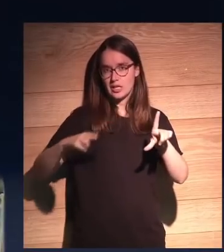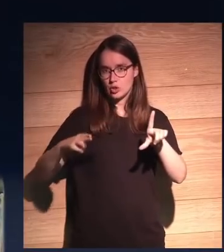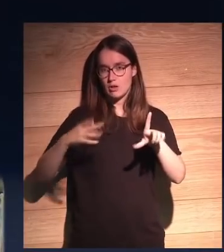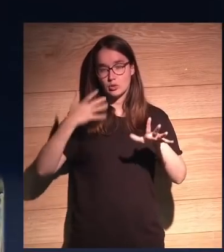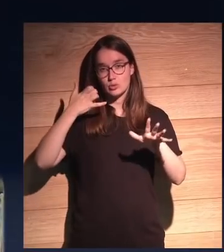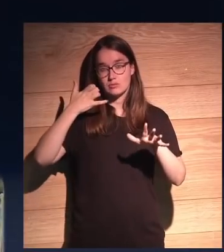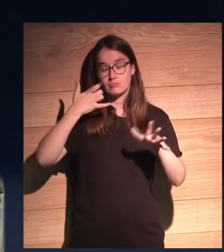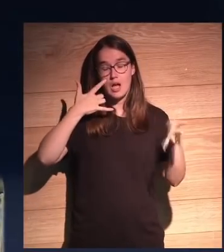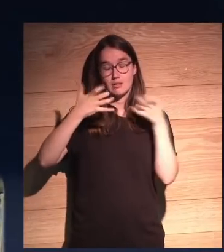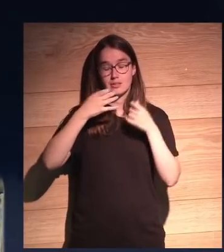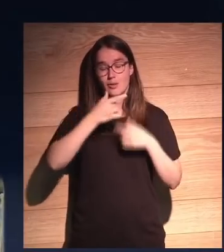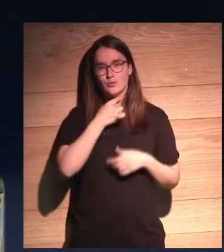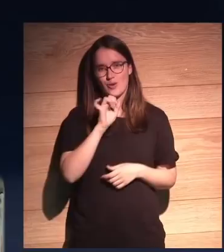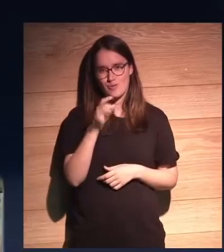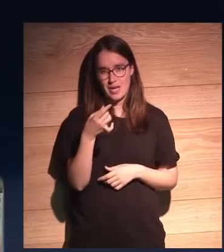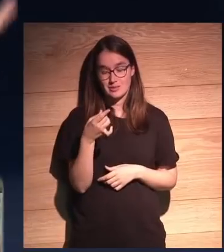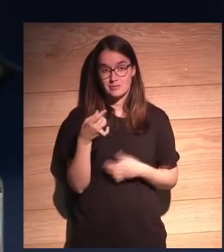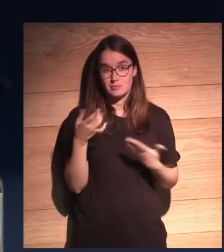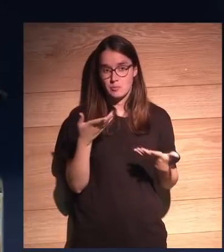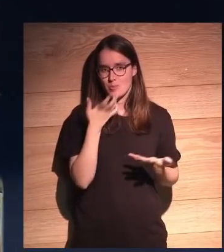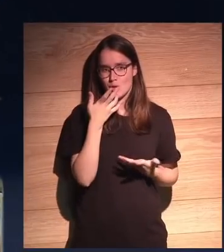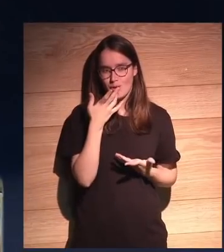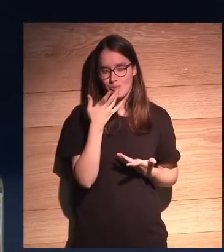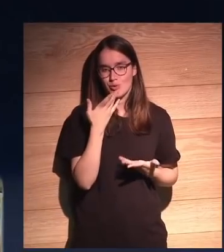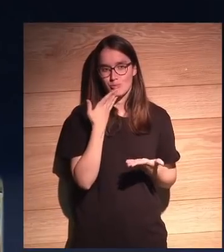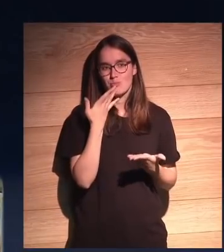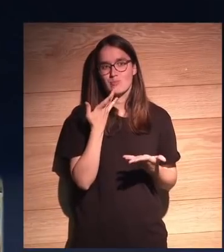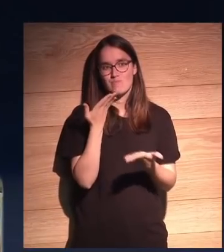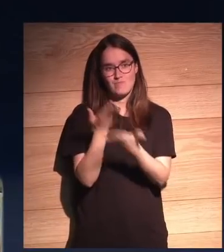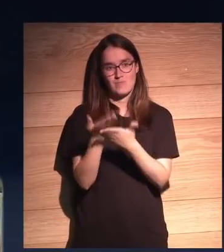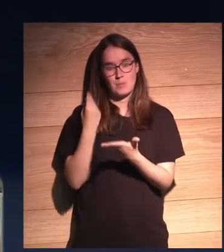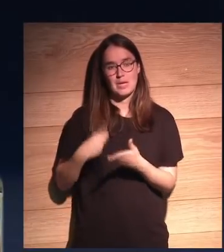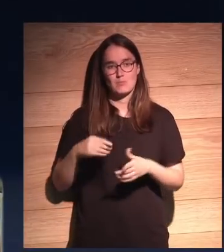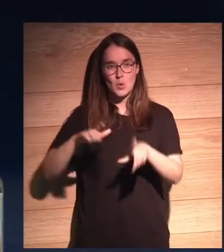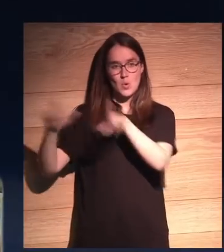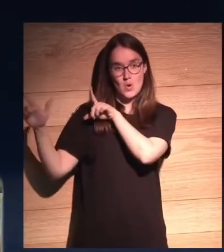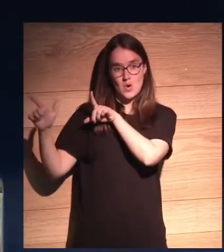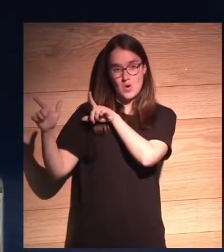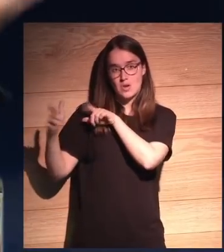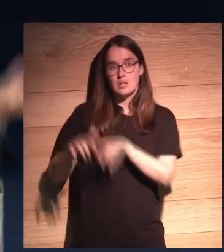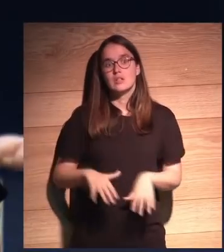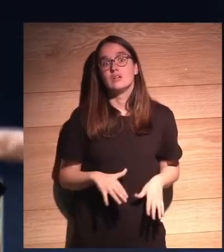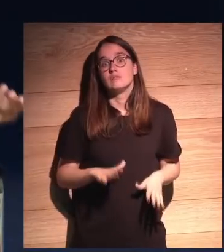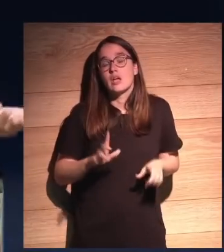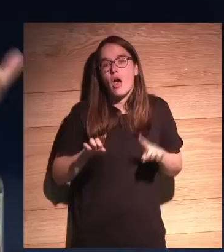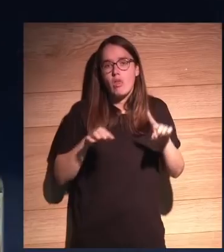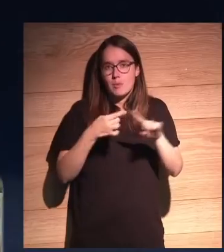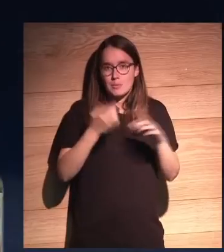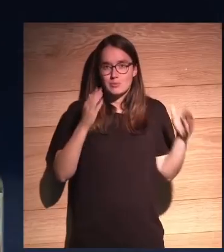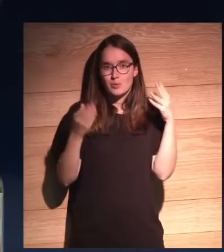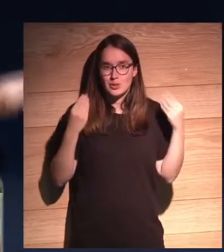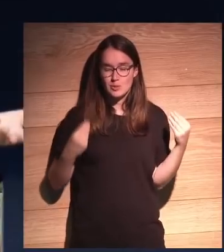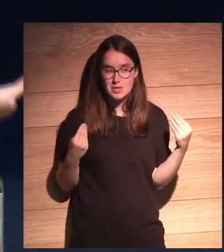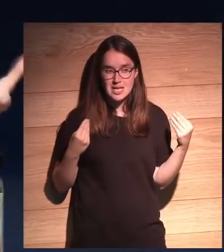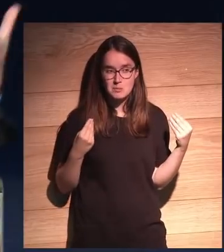sus artistas favoritos. Y entre otros encargó este autorretrato a Artemisia Gentileschi, que además en ese